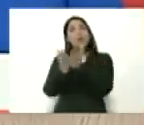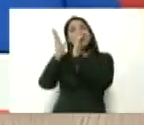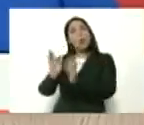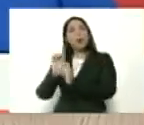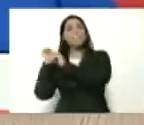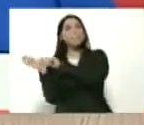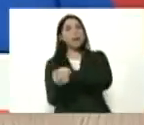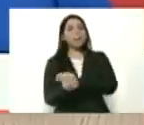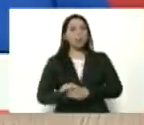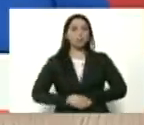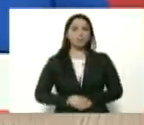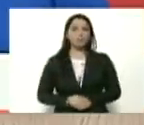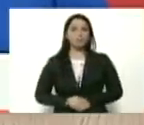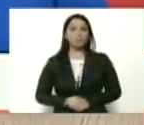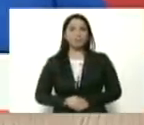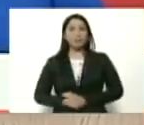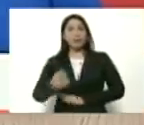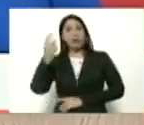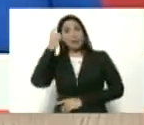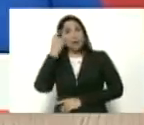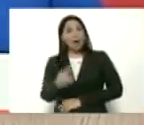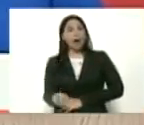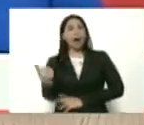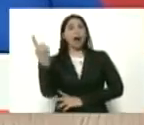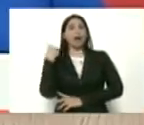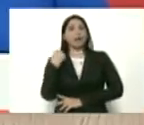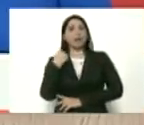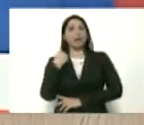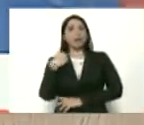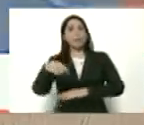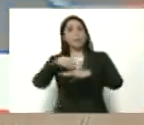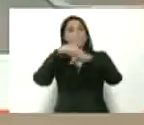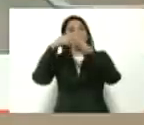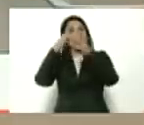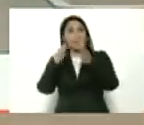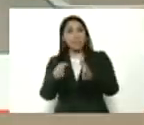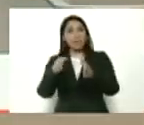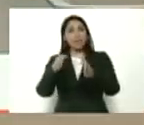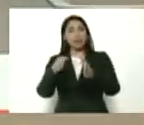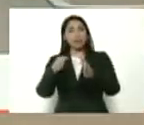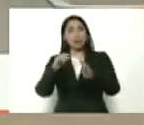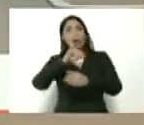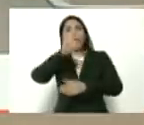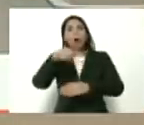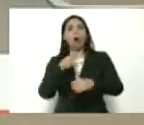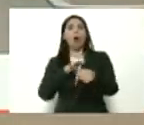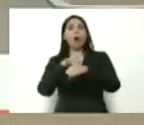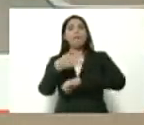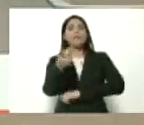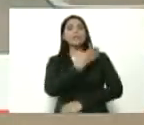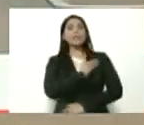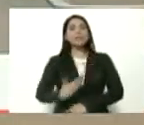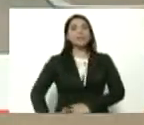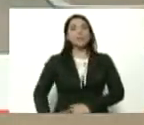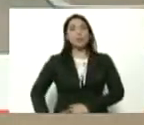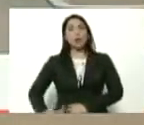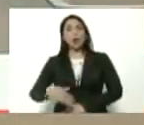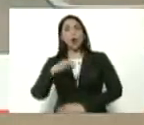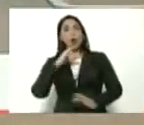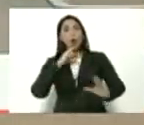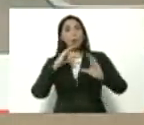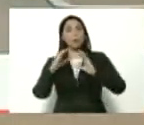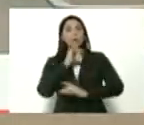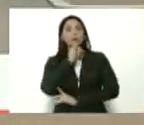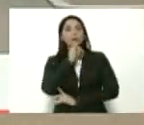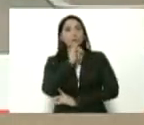de béisbol. El día de ayer, el ministro Jorge Rodríguez, vicepresidente de comunicación, informó